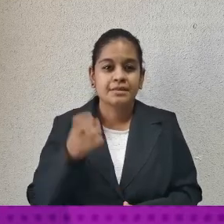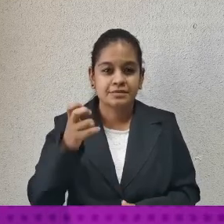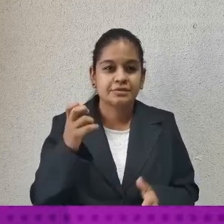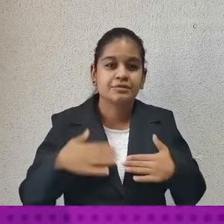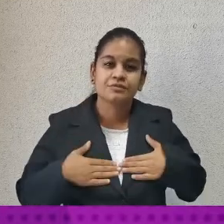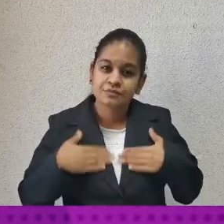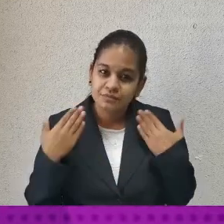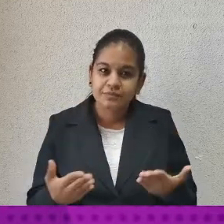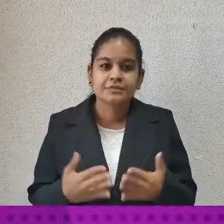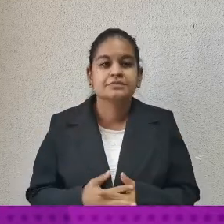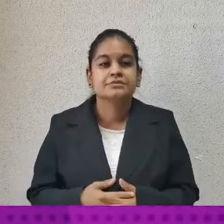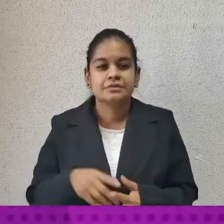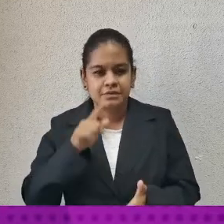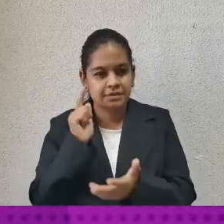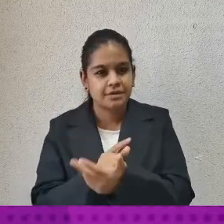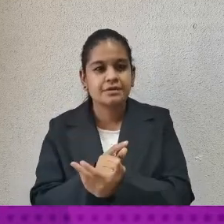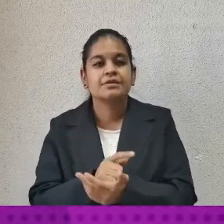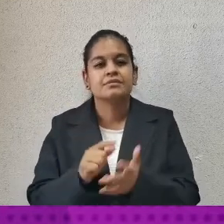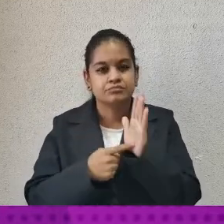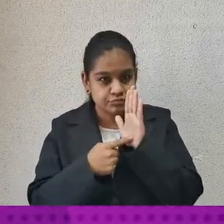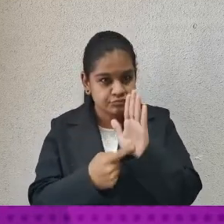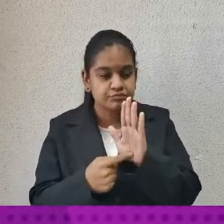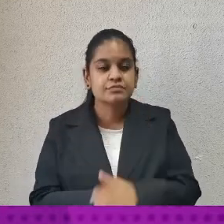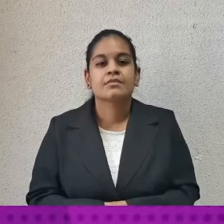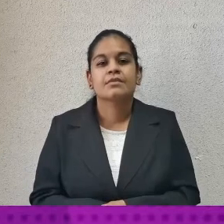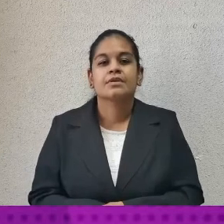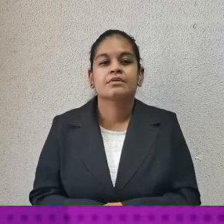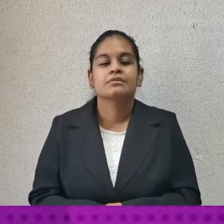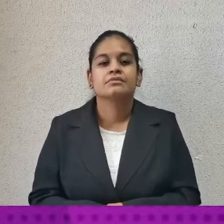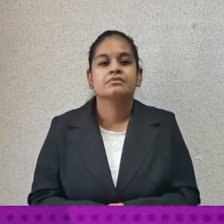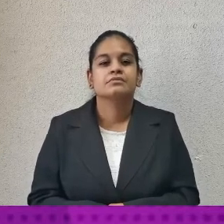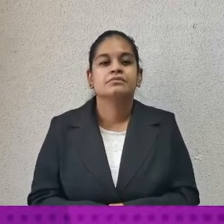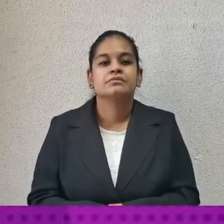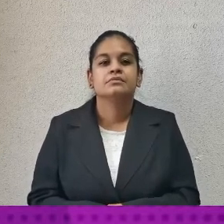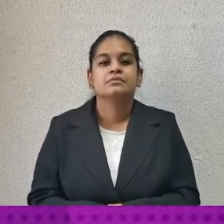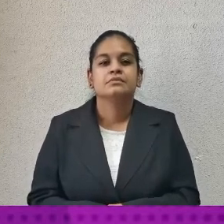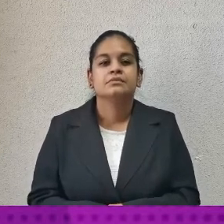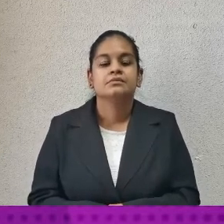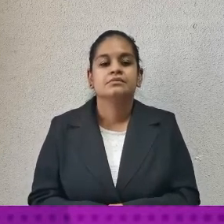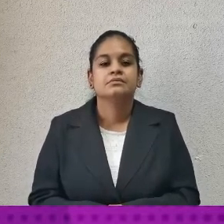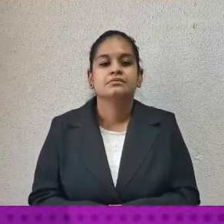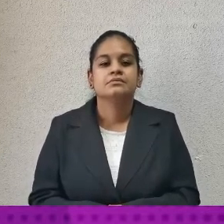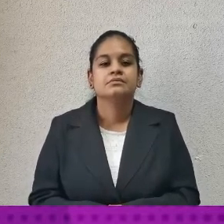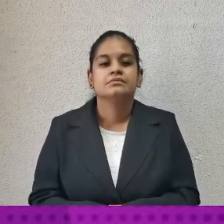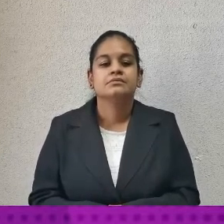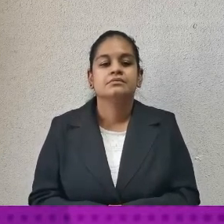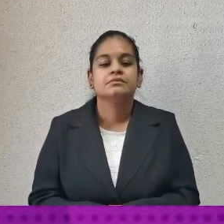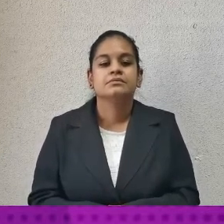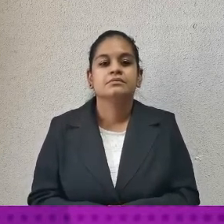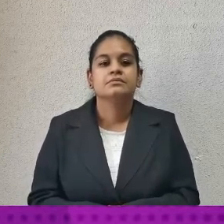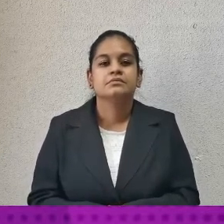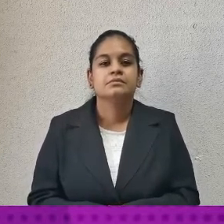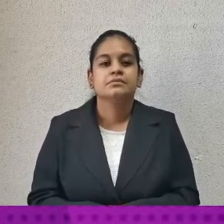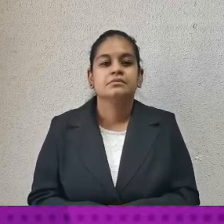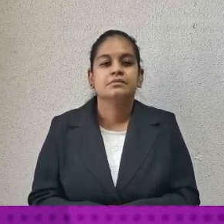y por tanto tener la certeza de que se están apegando a derecho en sus actuaciones. ¿por qué pudiera parecer en ocasiones